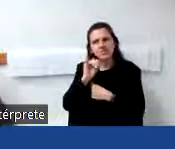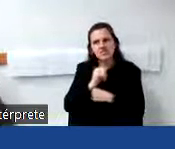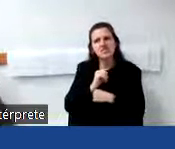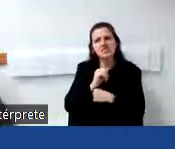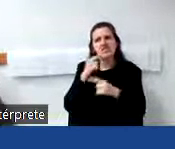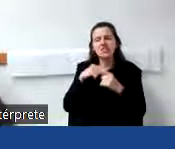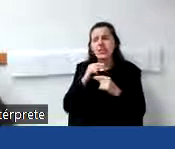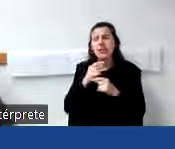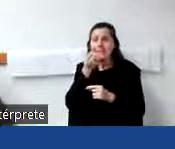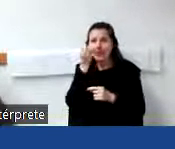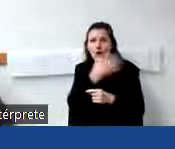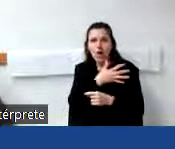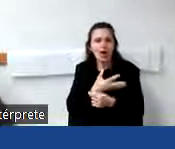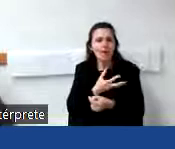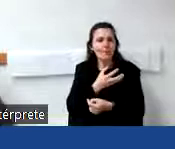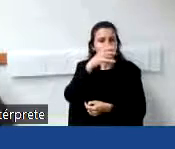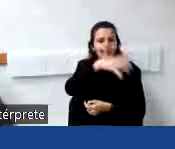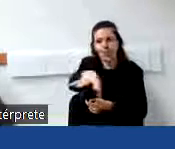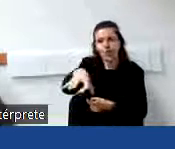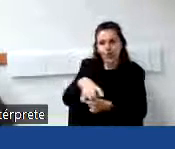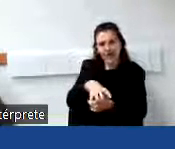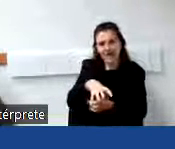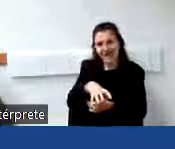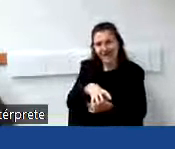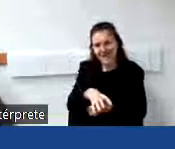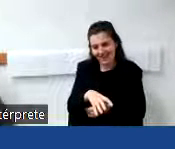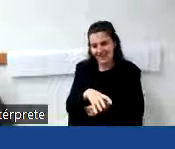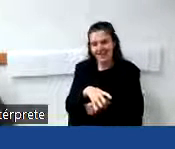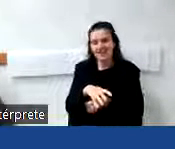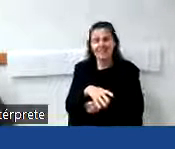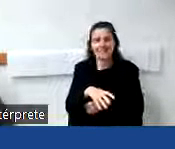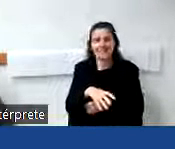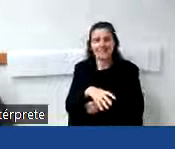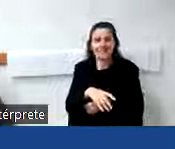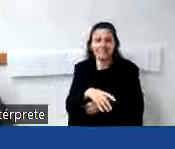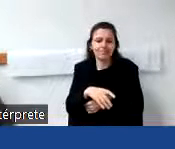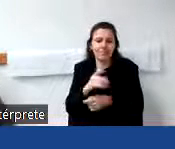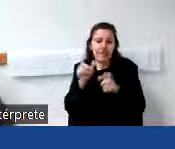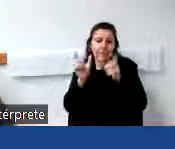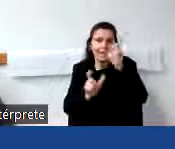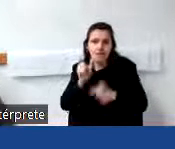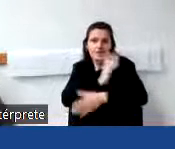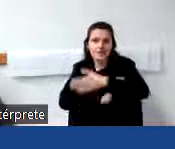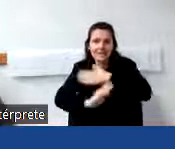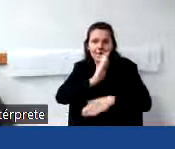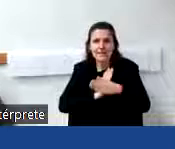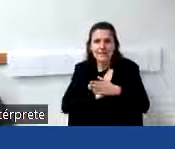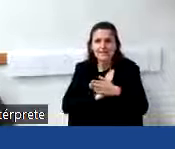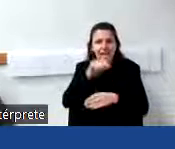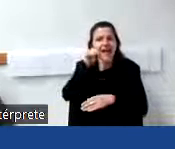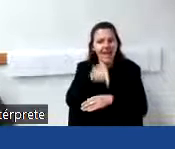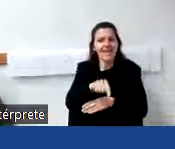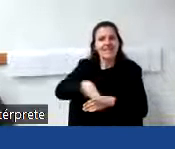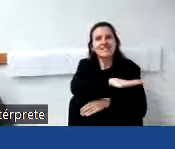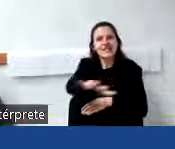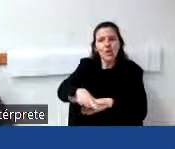accesibles, ¿no? Como, bueno, generar consultorios, ¿no? O espacios accesibles. Por supuesto que al momento de brindar un servicio, lo